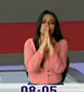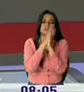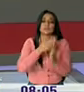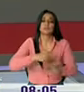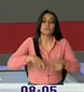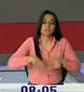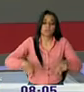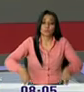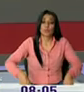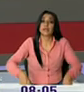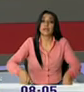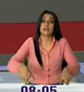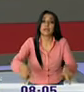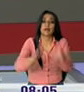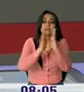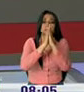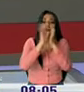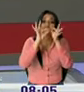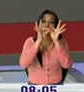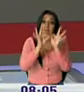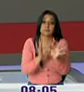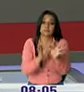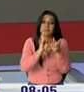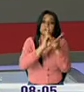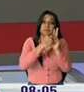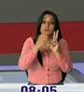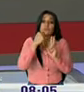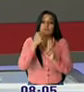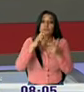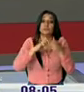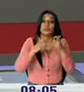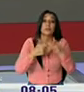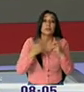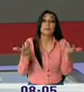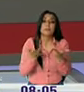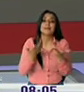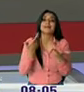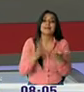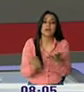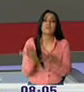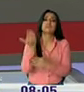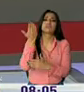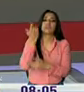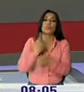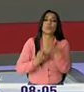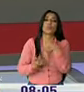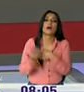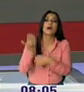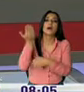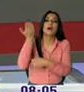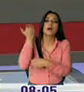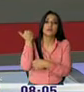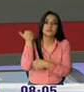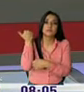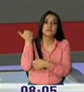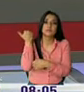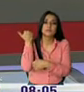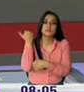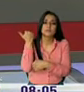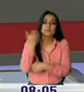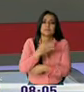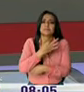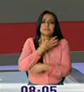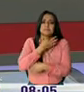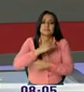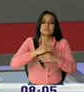tuberías de la zona. Los vecinos aseguran que el inconveniente se originó ya hace un año y el temor es que se desplomen las